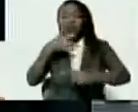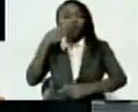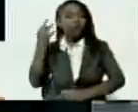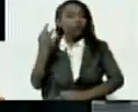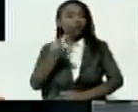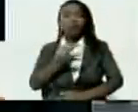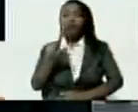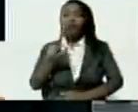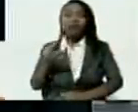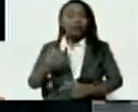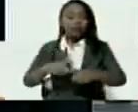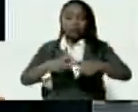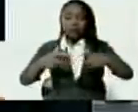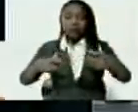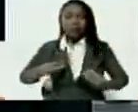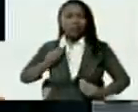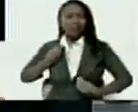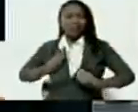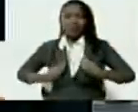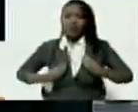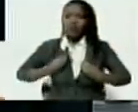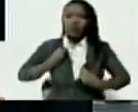verdaderamente